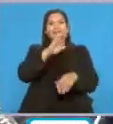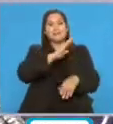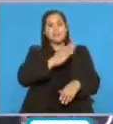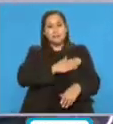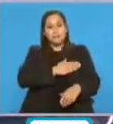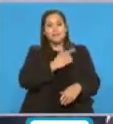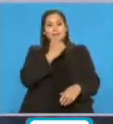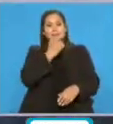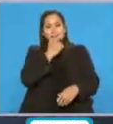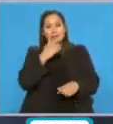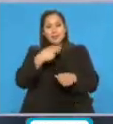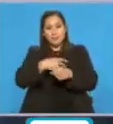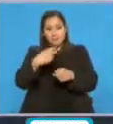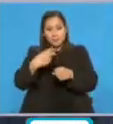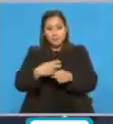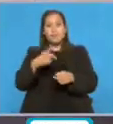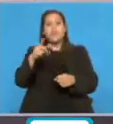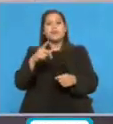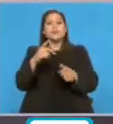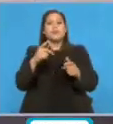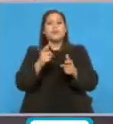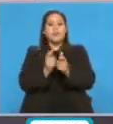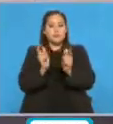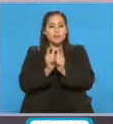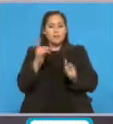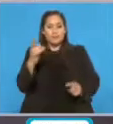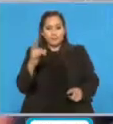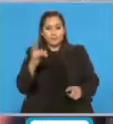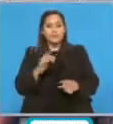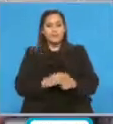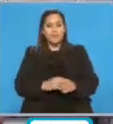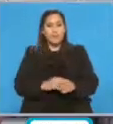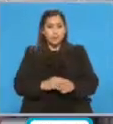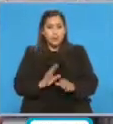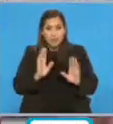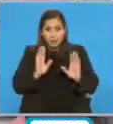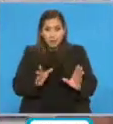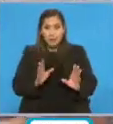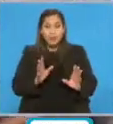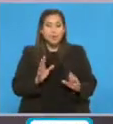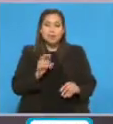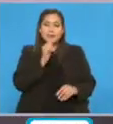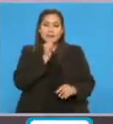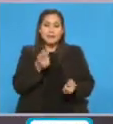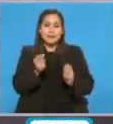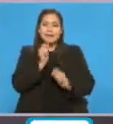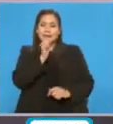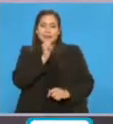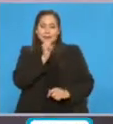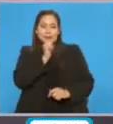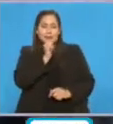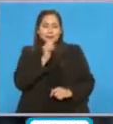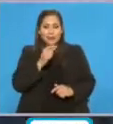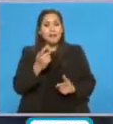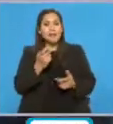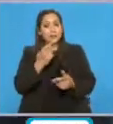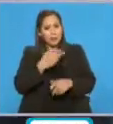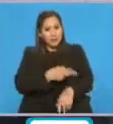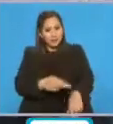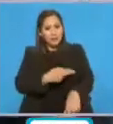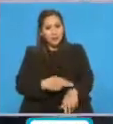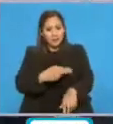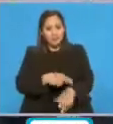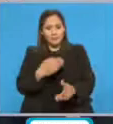Inglaterra, invitados por la comunidad boliviana. ¿A usted ya les tocó o a uno les ha tocado? No, a nosotros no. No, a nosotros no nos toca todavía. Está en proyectos. Está